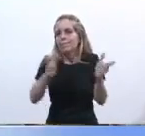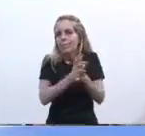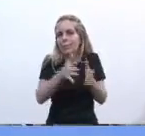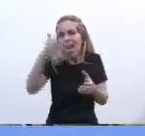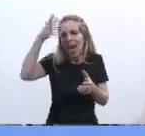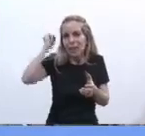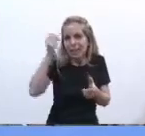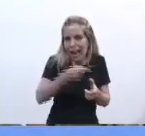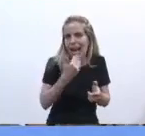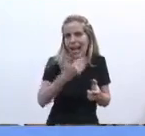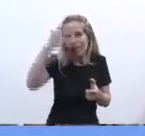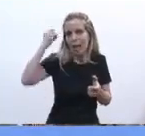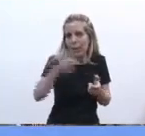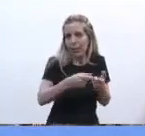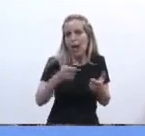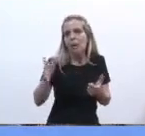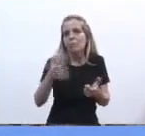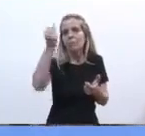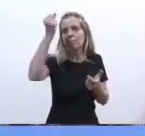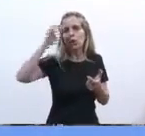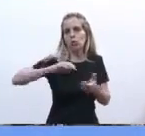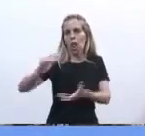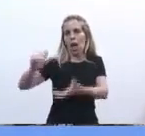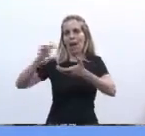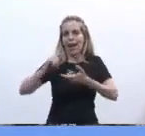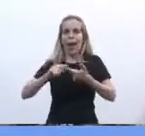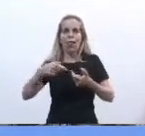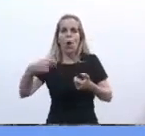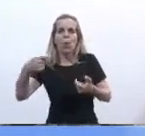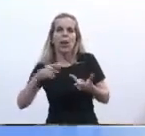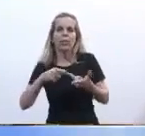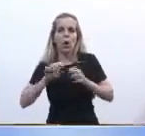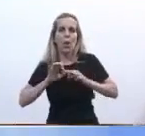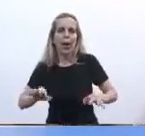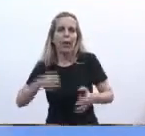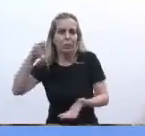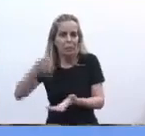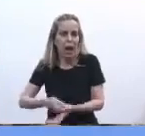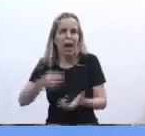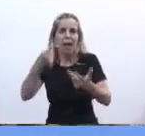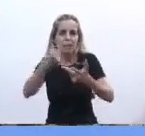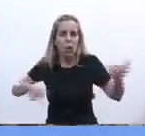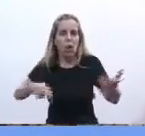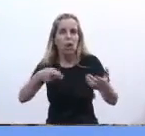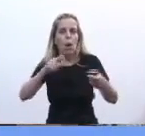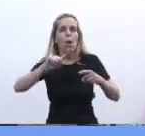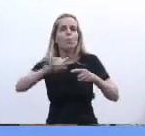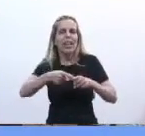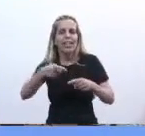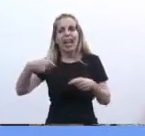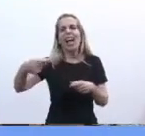el aguinaldo la jubilación en las vacaciones la política de seguridad